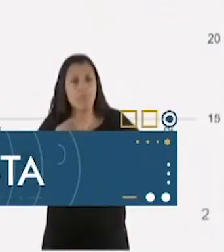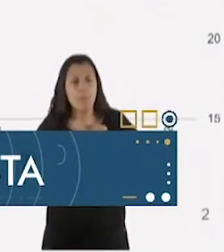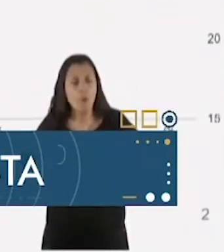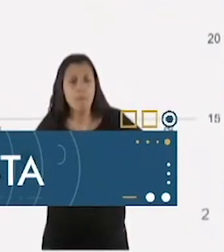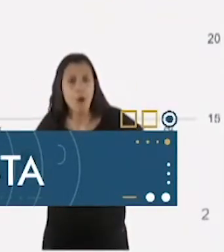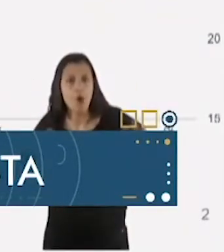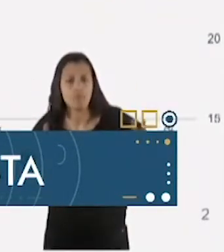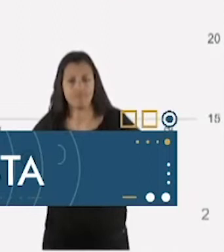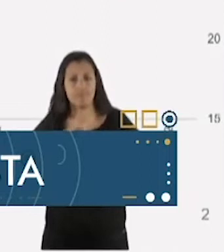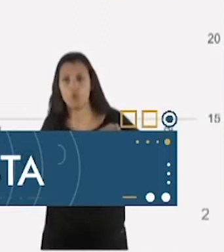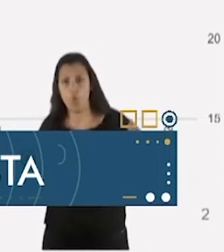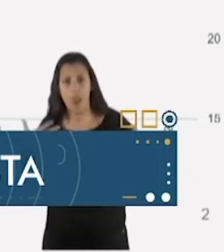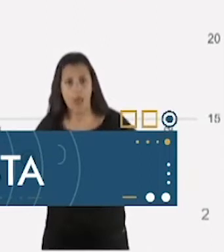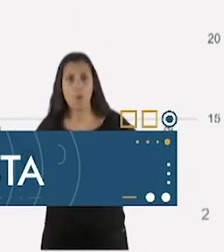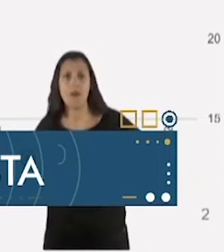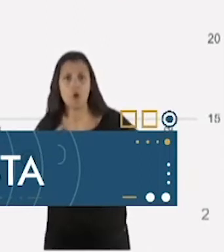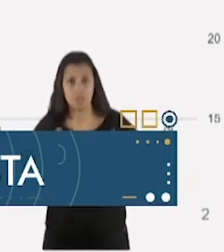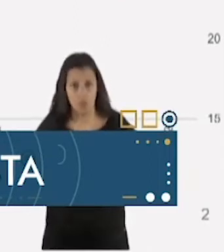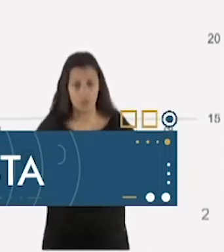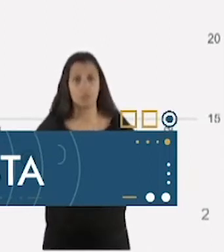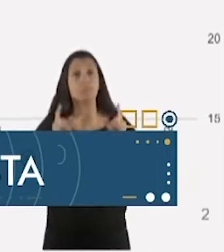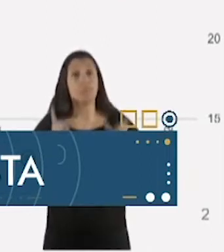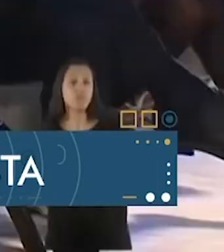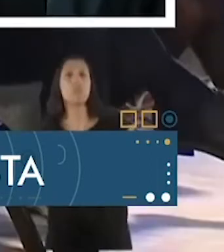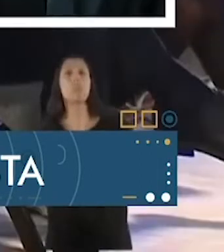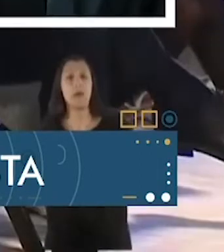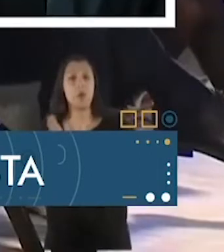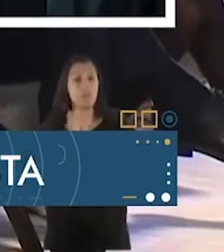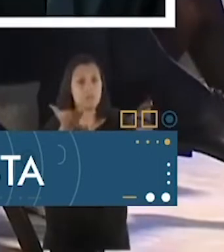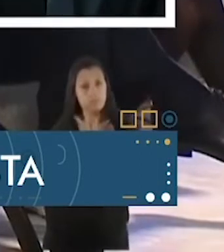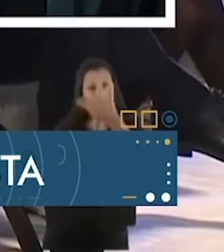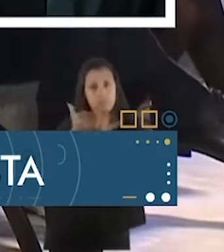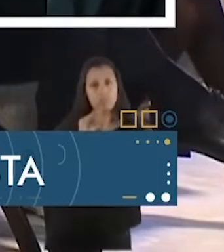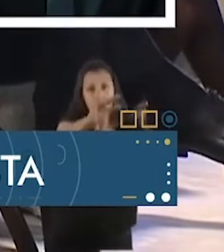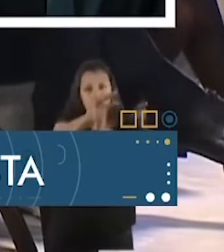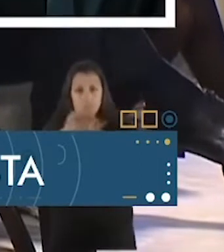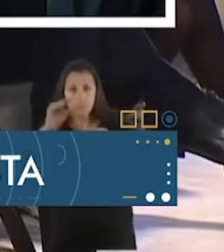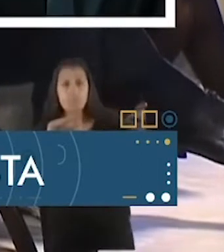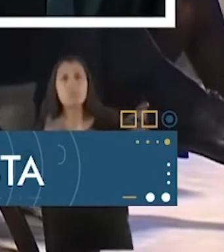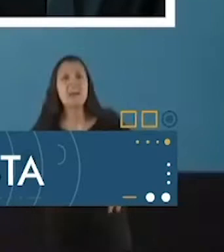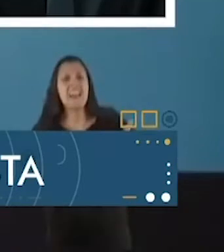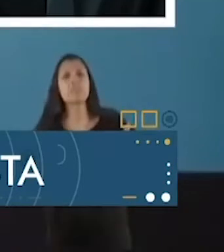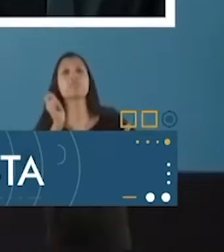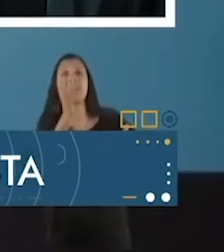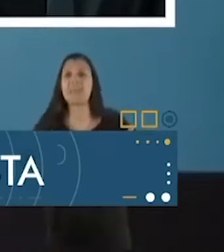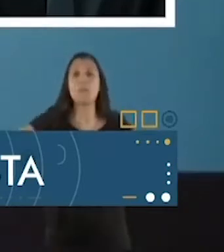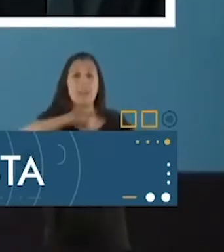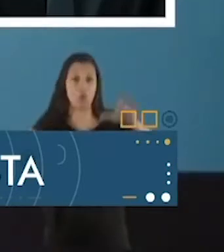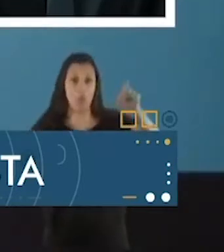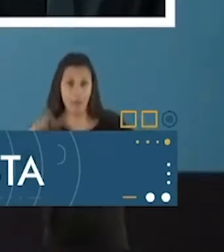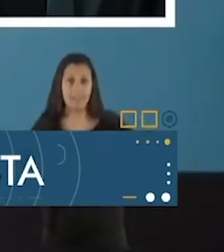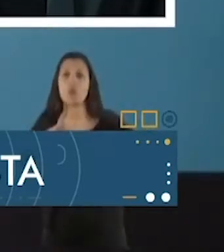gas. Muy bien, José. ¿Con qué cifras nos vamos a encontrar, para cerrar, con qué cifras nos vamos a encontrar efectivamente